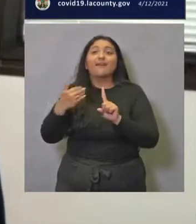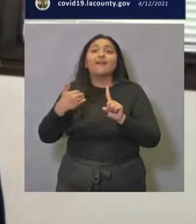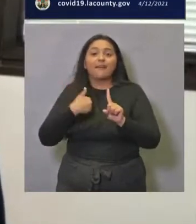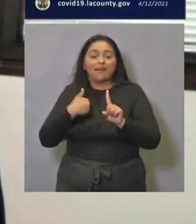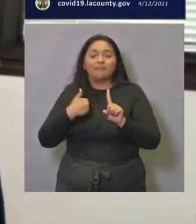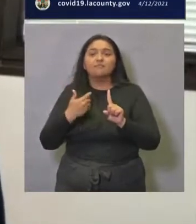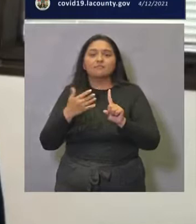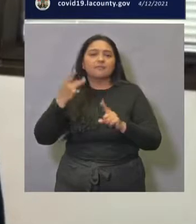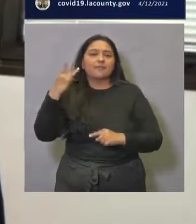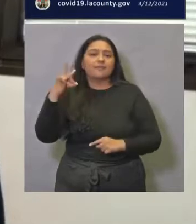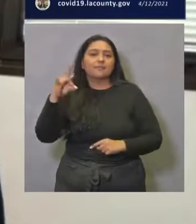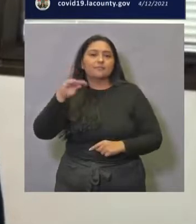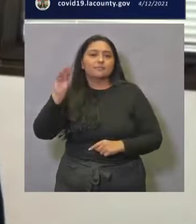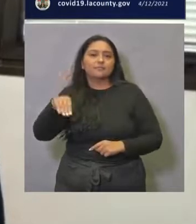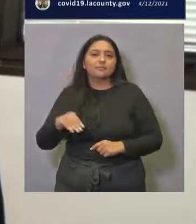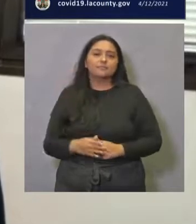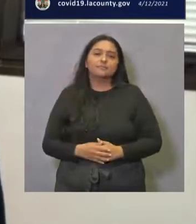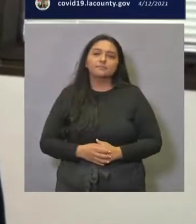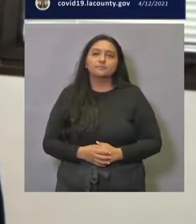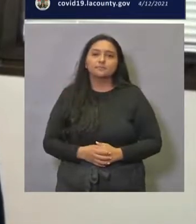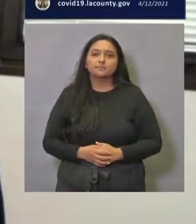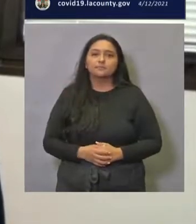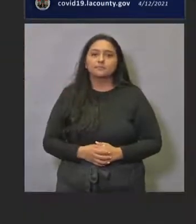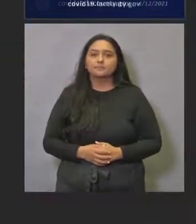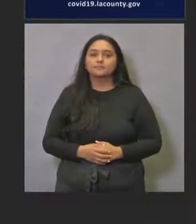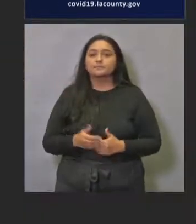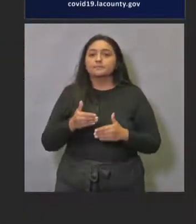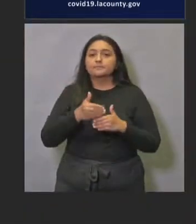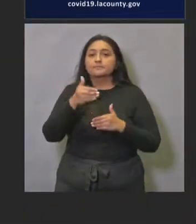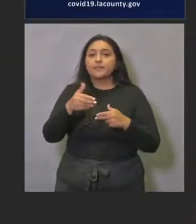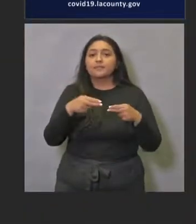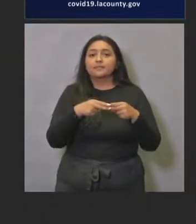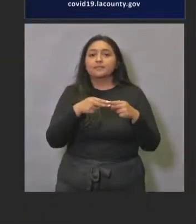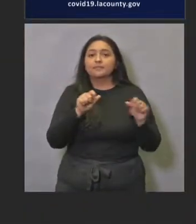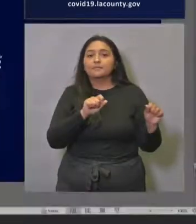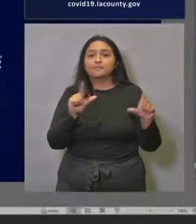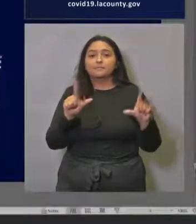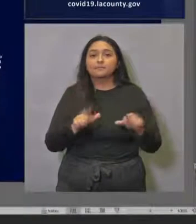del 19%. Next slide, please.